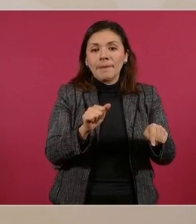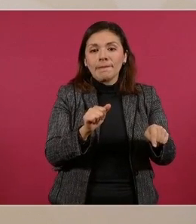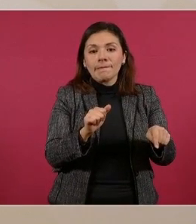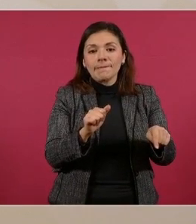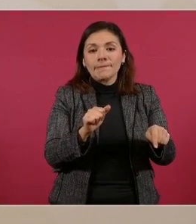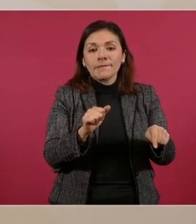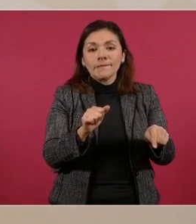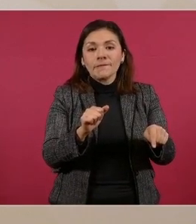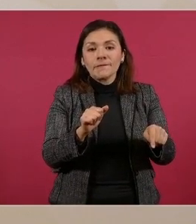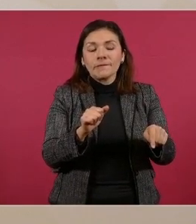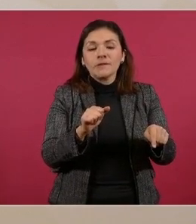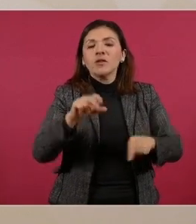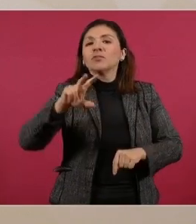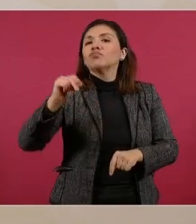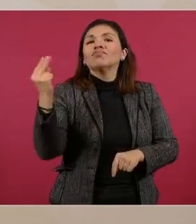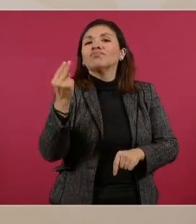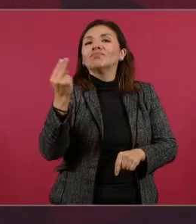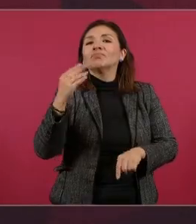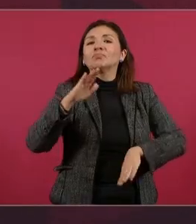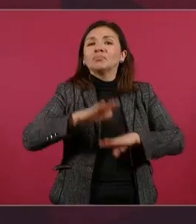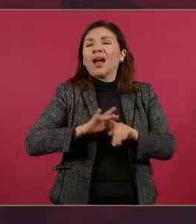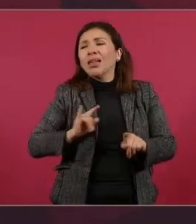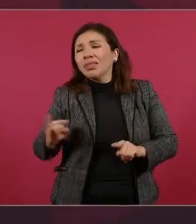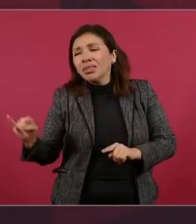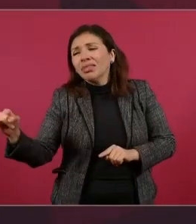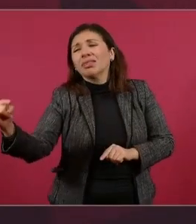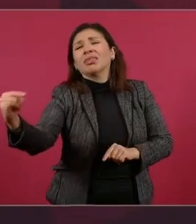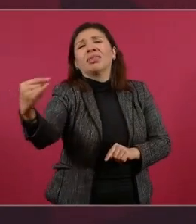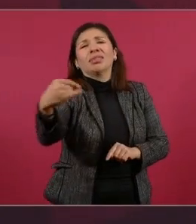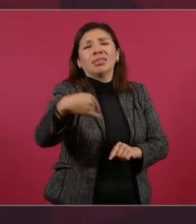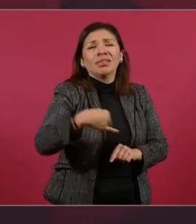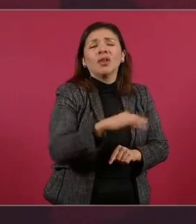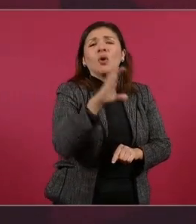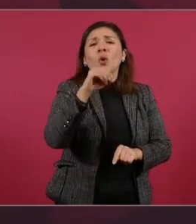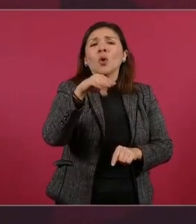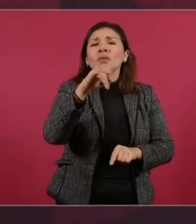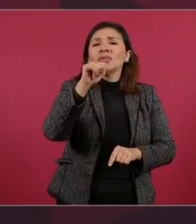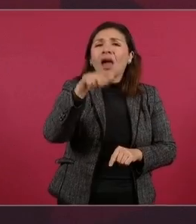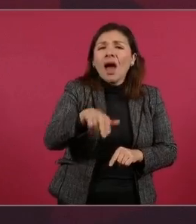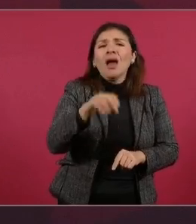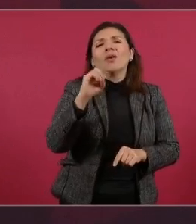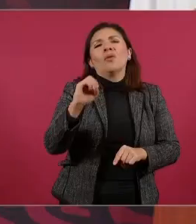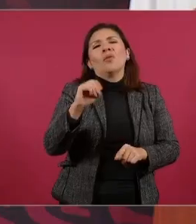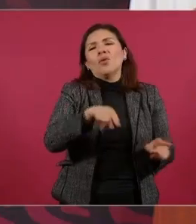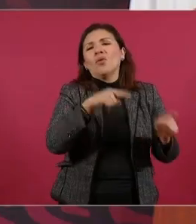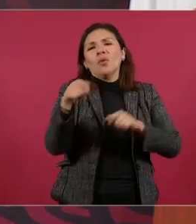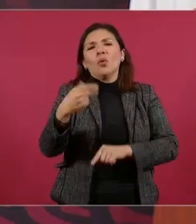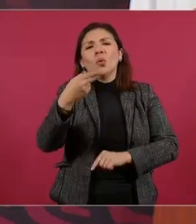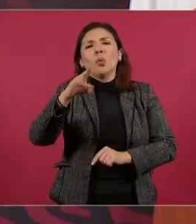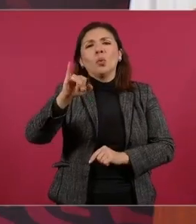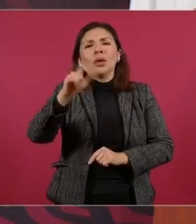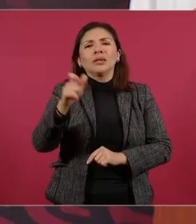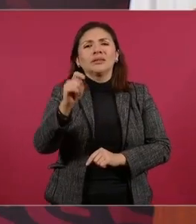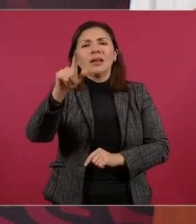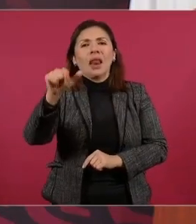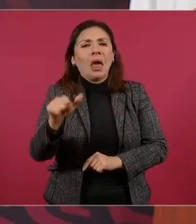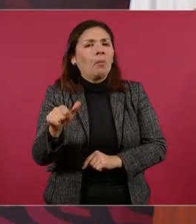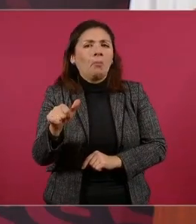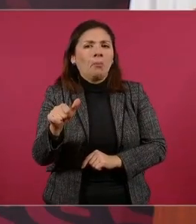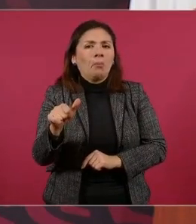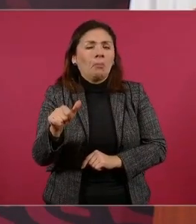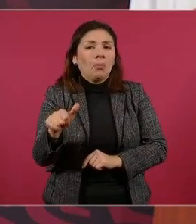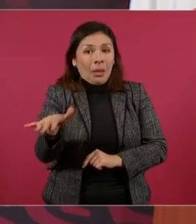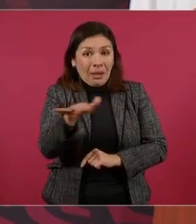eh sin que tengan que dar la vuelta por Comitán o por hsla todos los que viven en esas